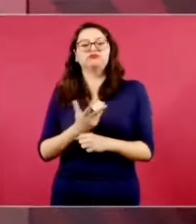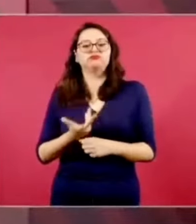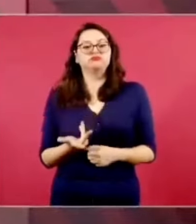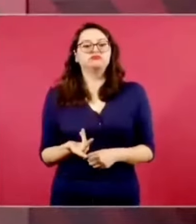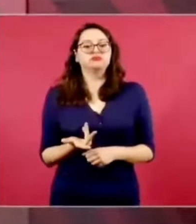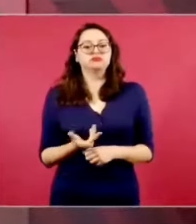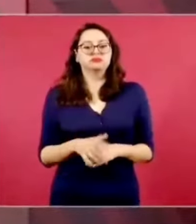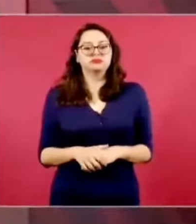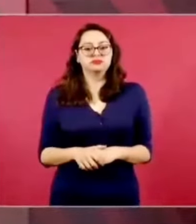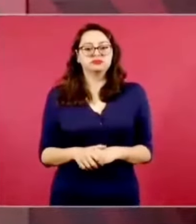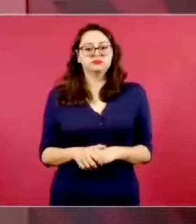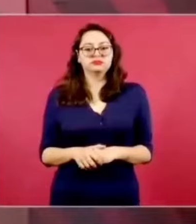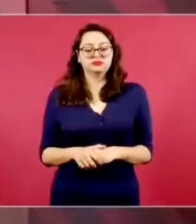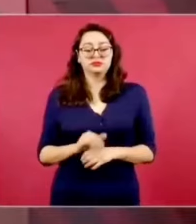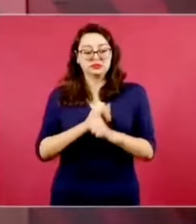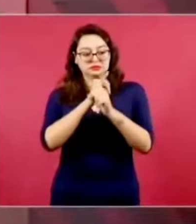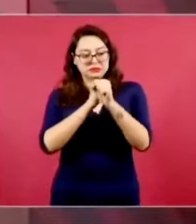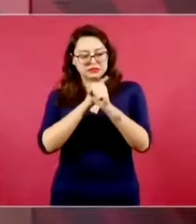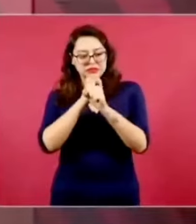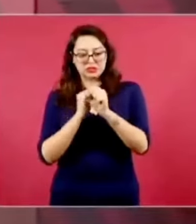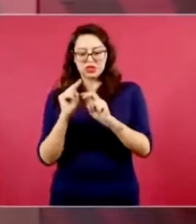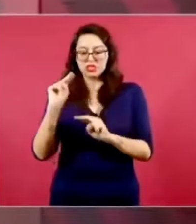investigadora nivel